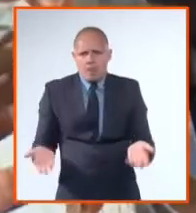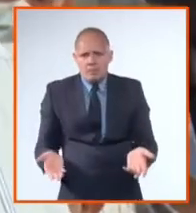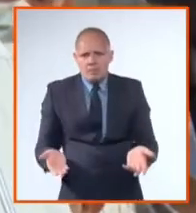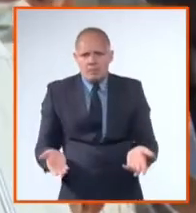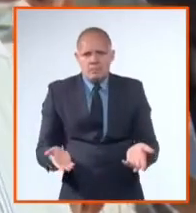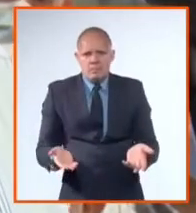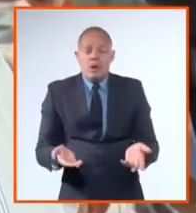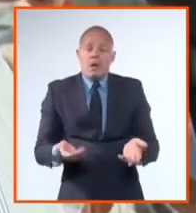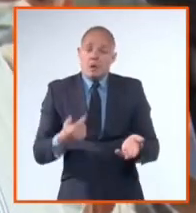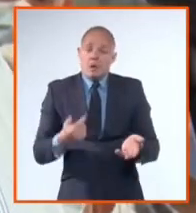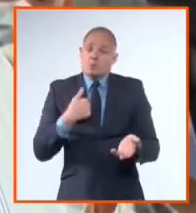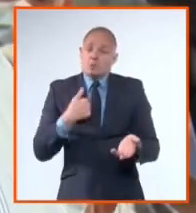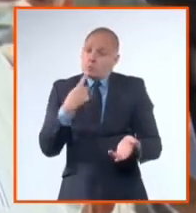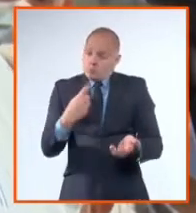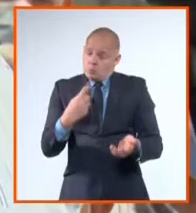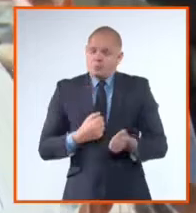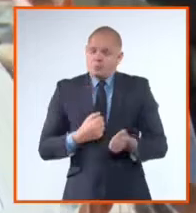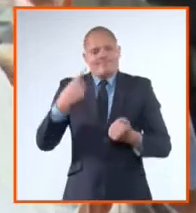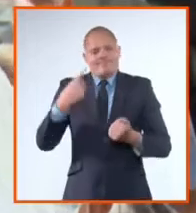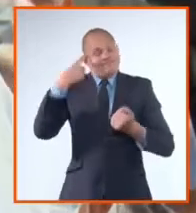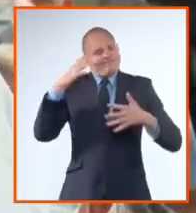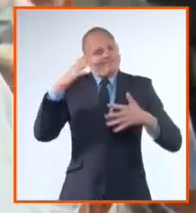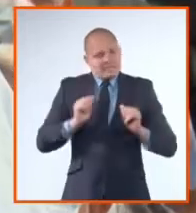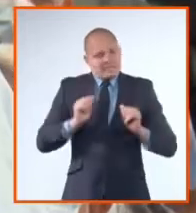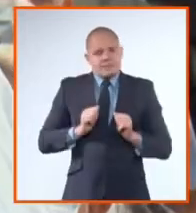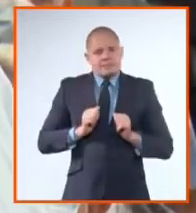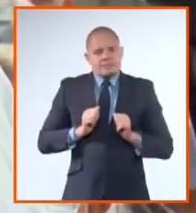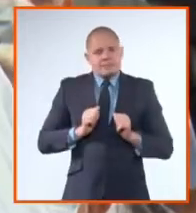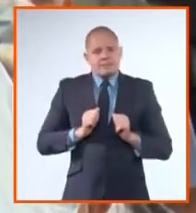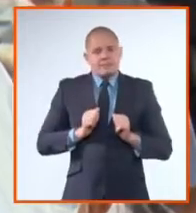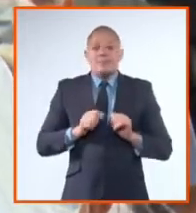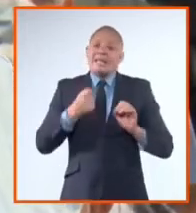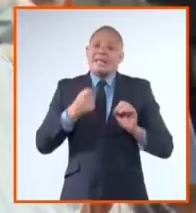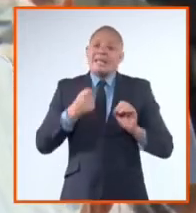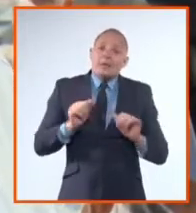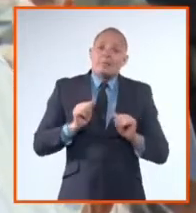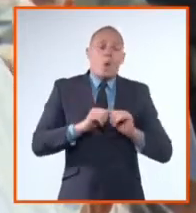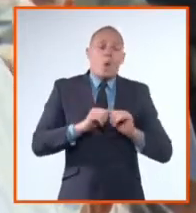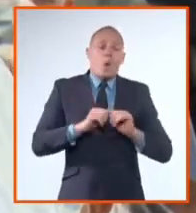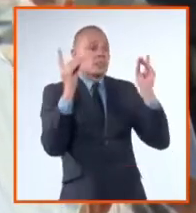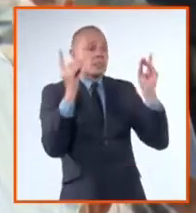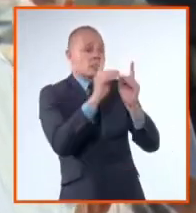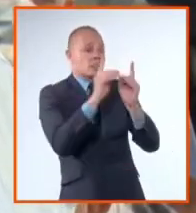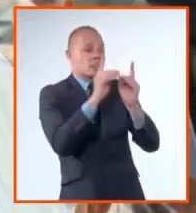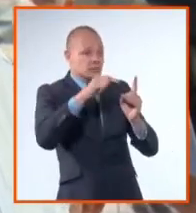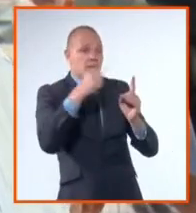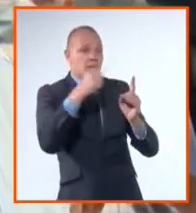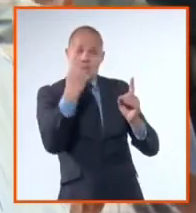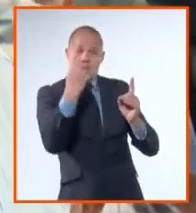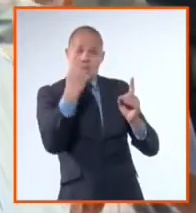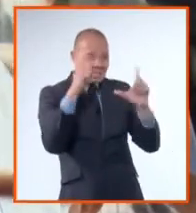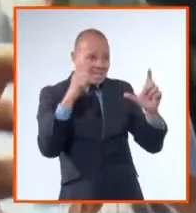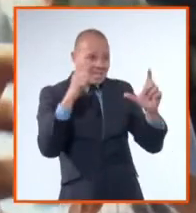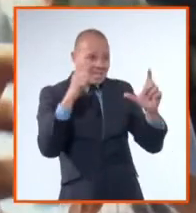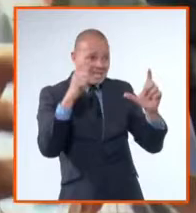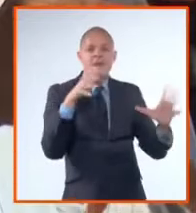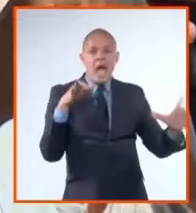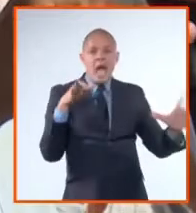adscriba, la academia debería estar adscrita o a la Presidencia de la República o al Consejo de Ministros. O al Consejo de Ministros,